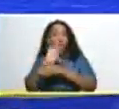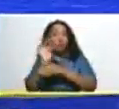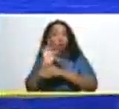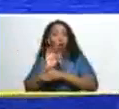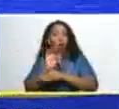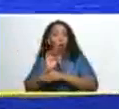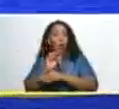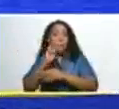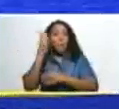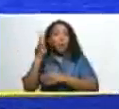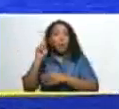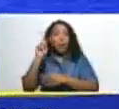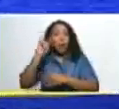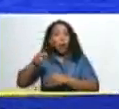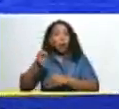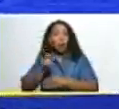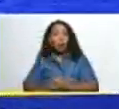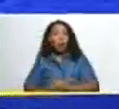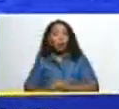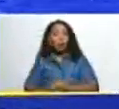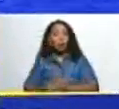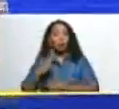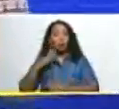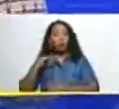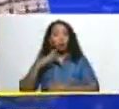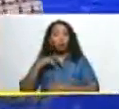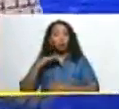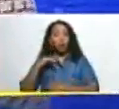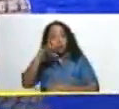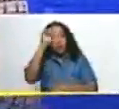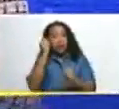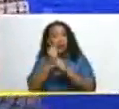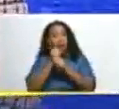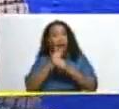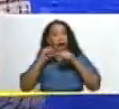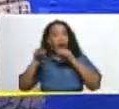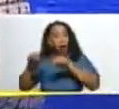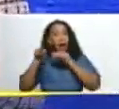PTJ, el 6CPC trabaja con ese